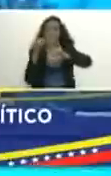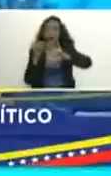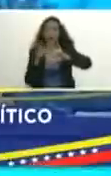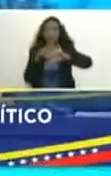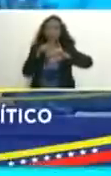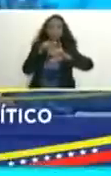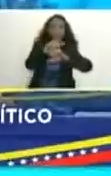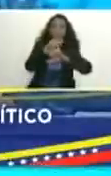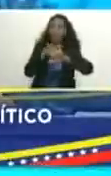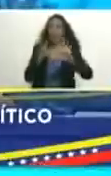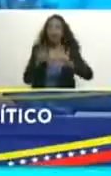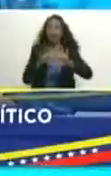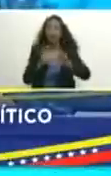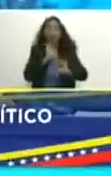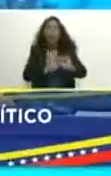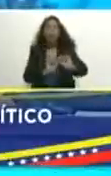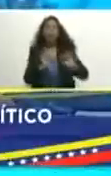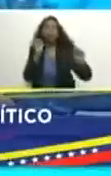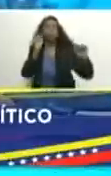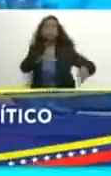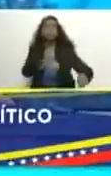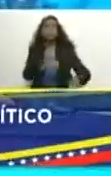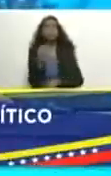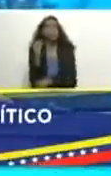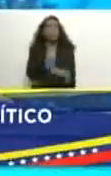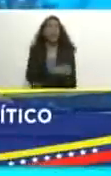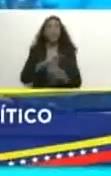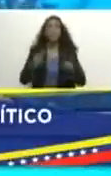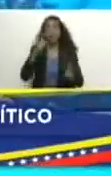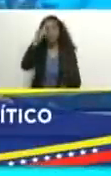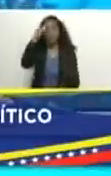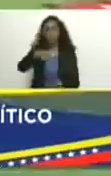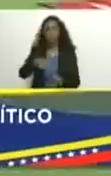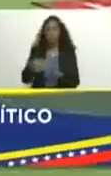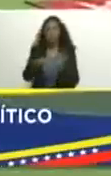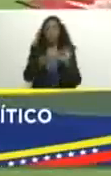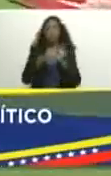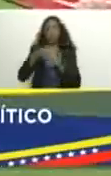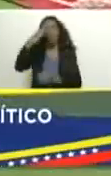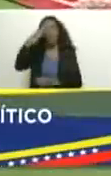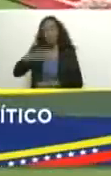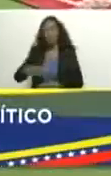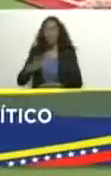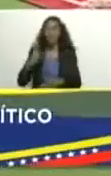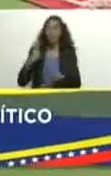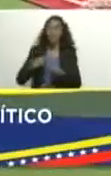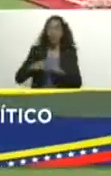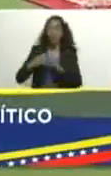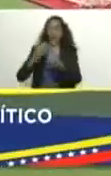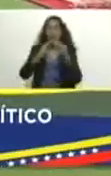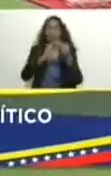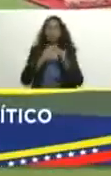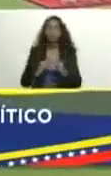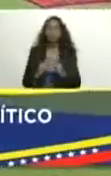no pasaron, los derrotamos en paz, con la Unión Cívico-Militar Policial.